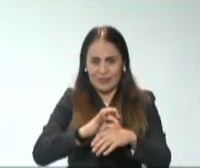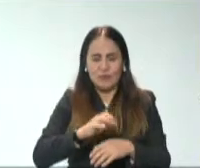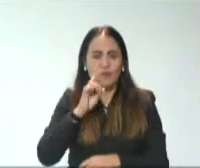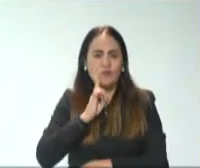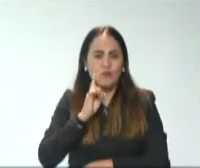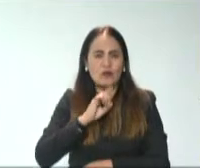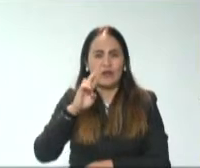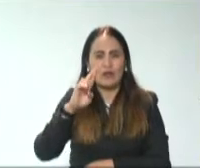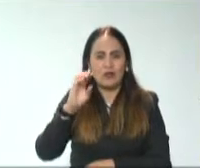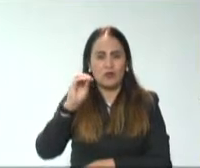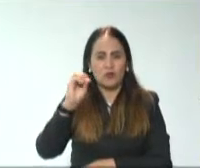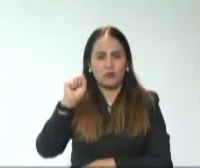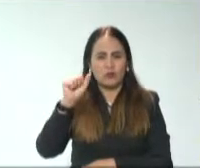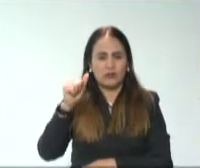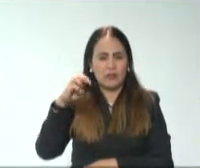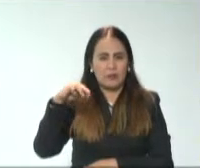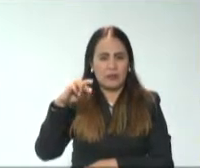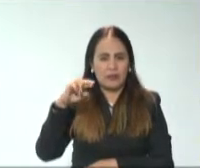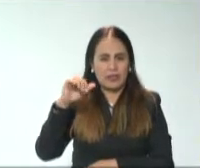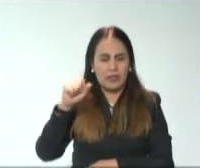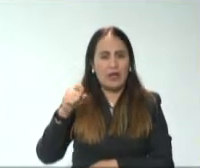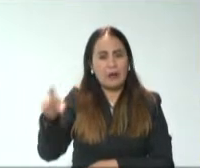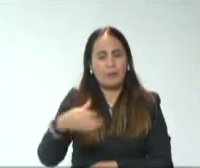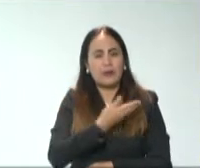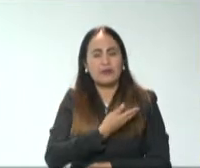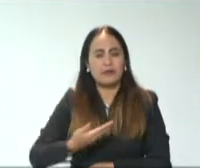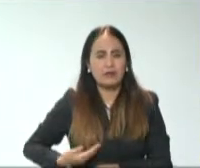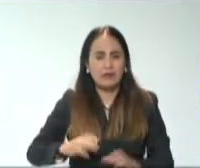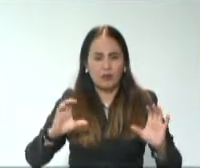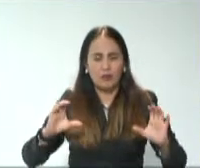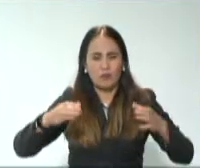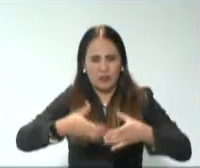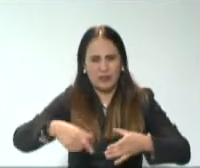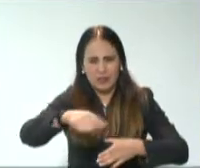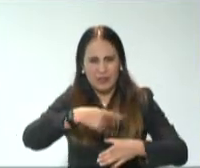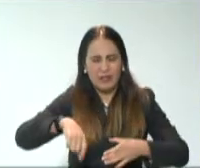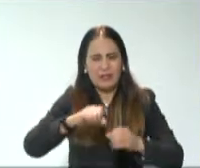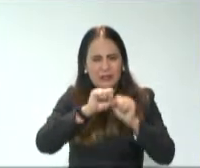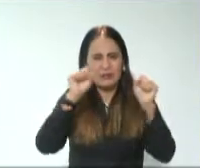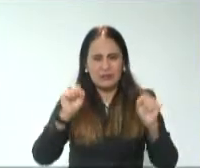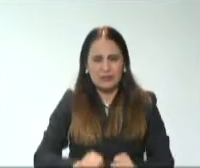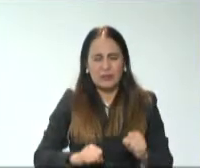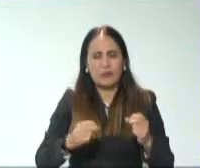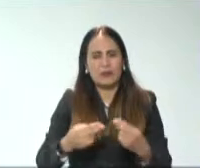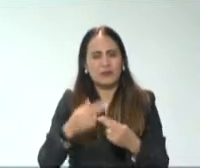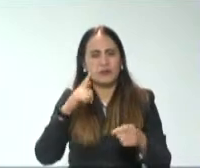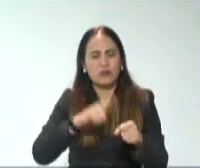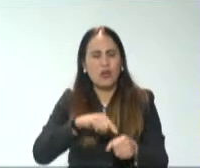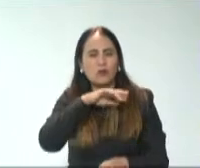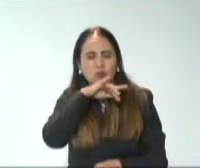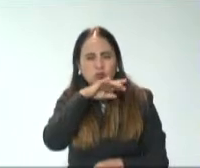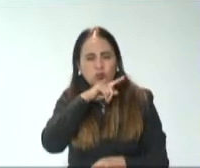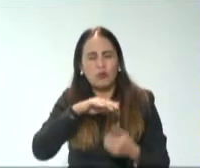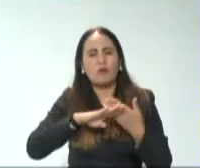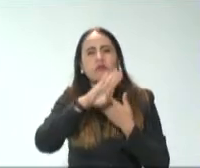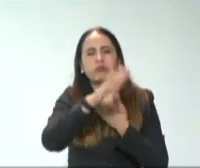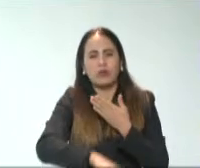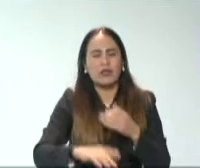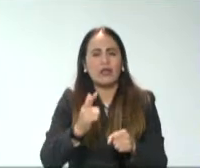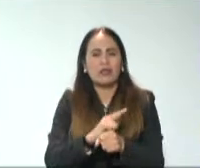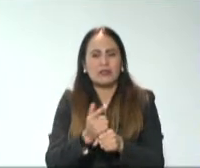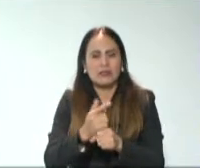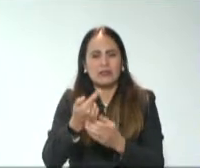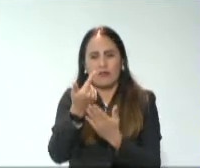Rosa María Cruz lesbros presidenta del comité de participación ciudadana del Sistema Nacional anticorrupción ella es licenciada en